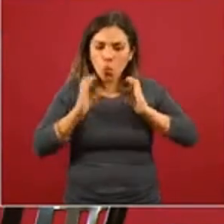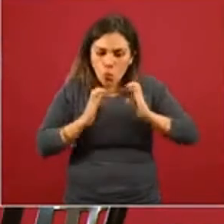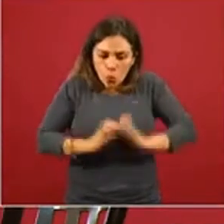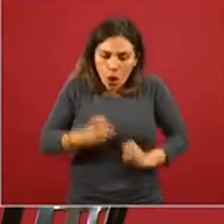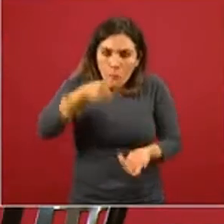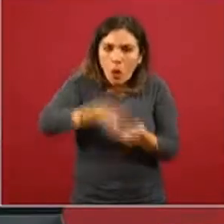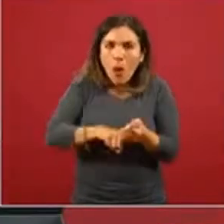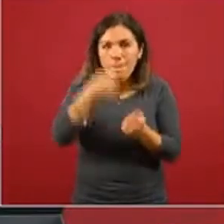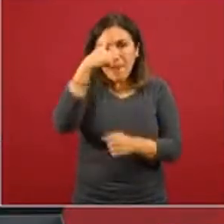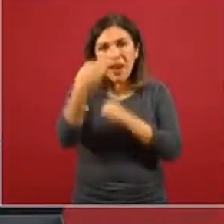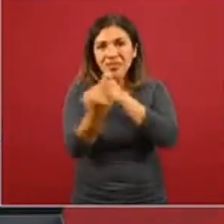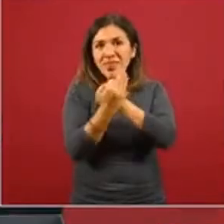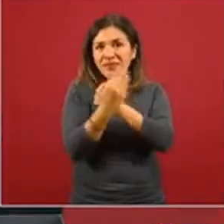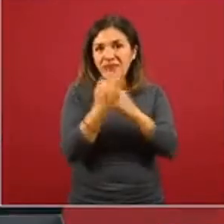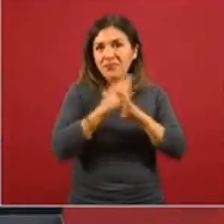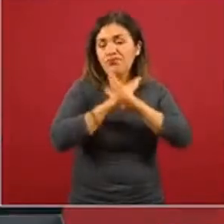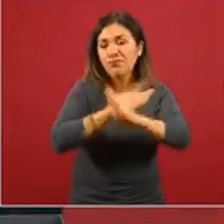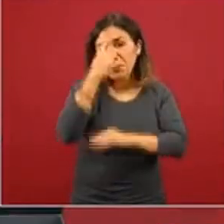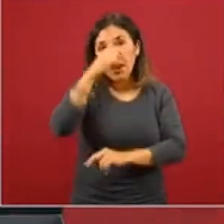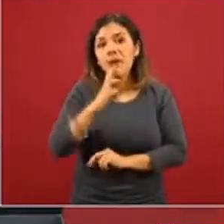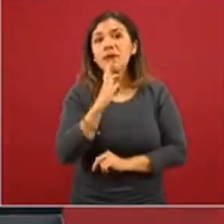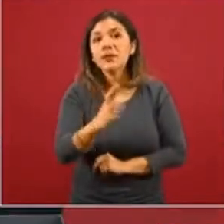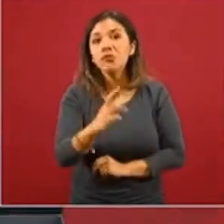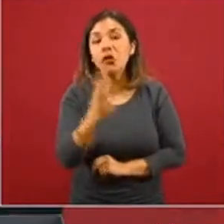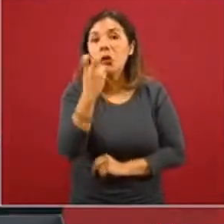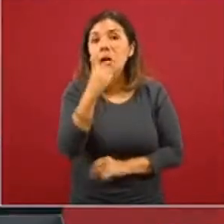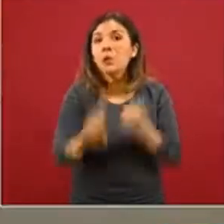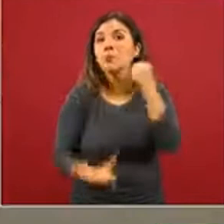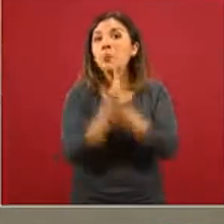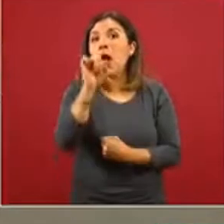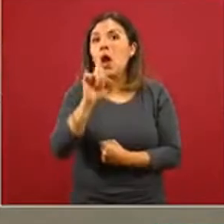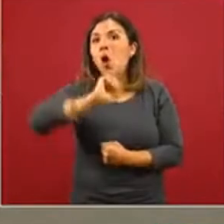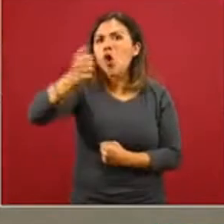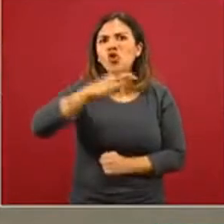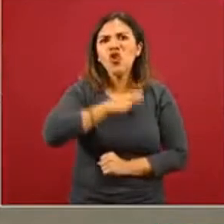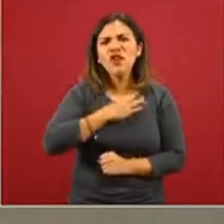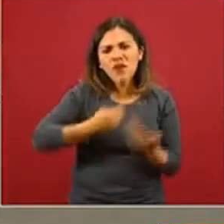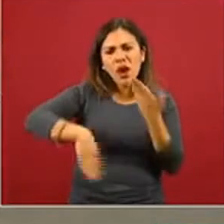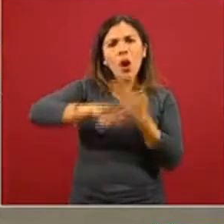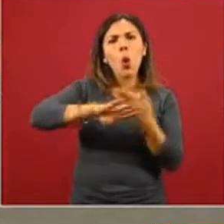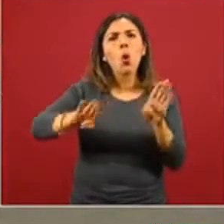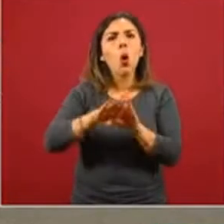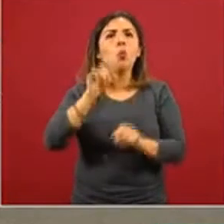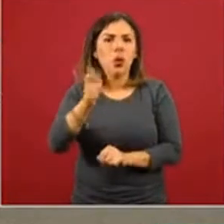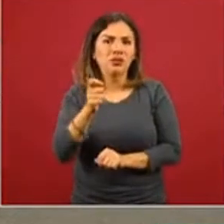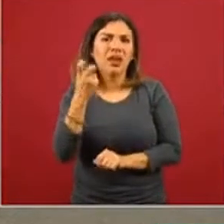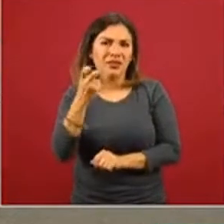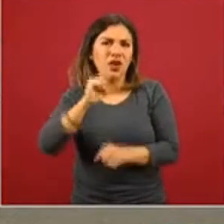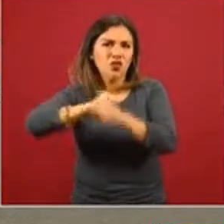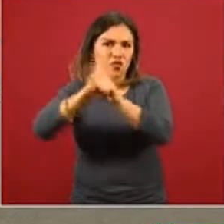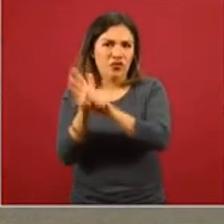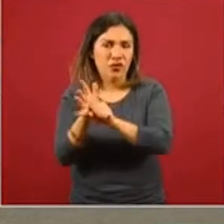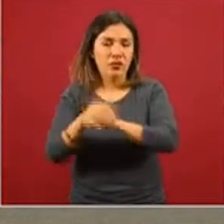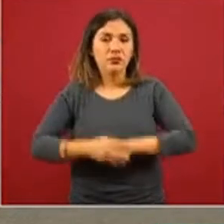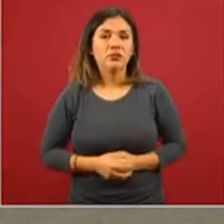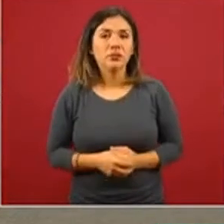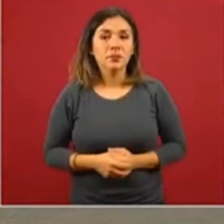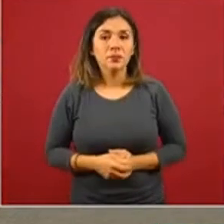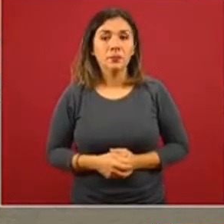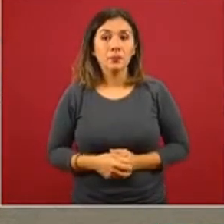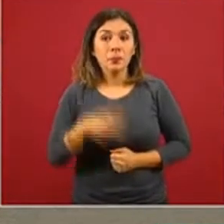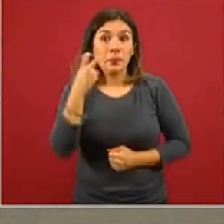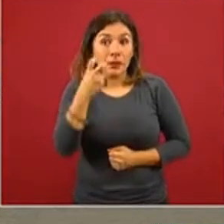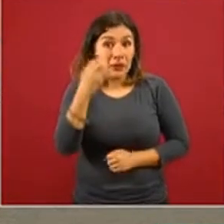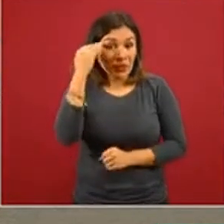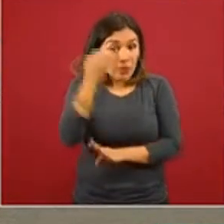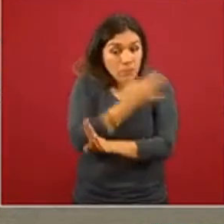del organismo, del sistema inmune, de responder ante un agente infeccioso como puede ser el virus SARS-CoV-2. Durante todo